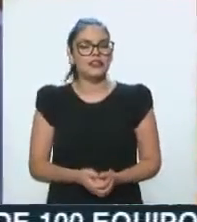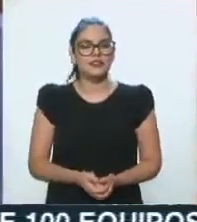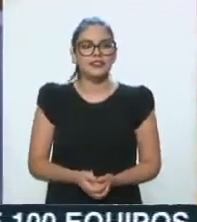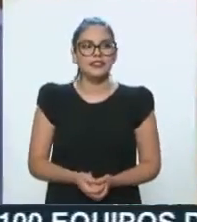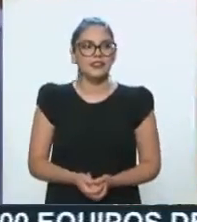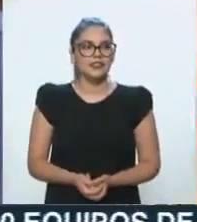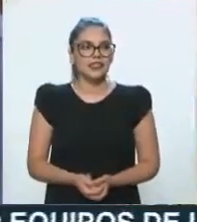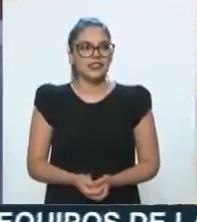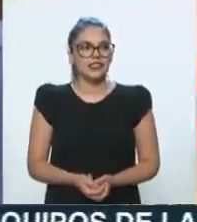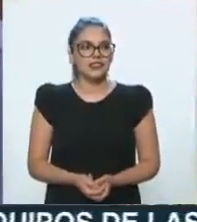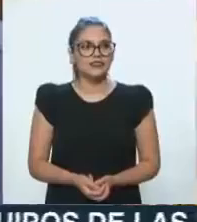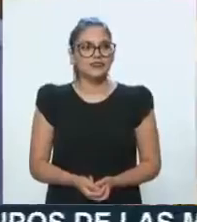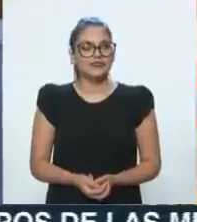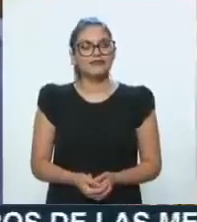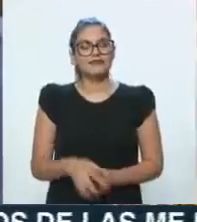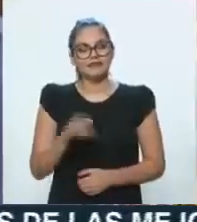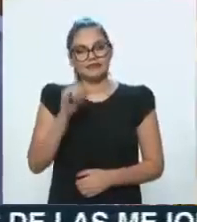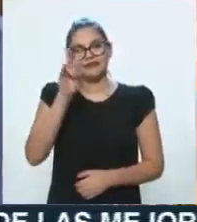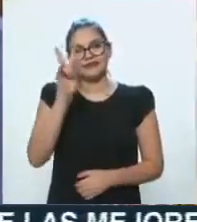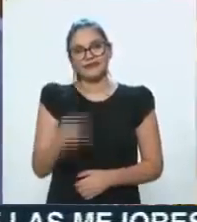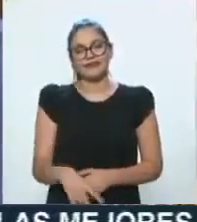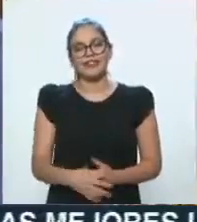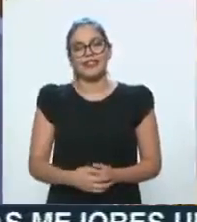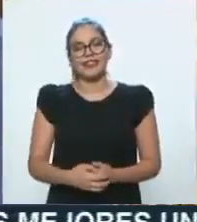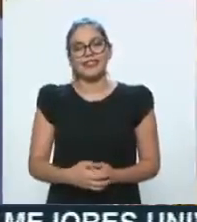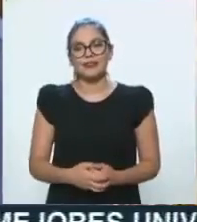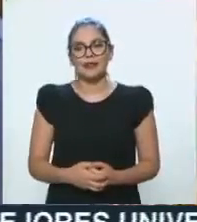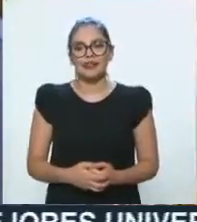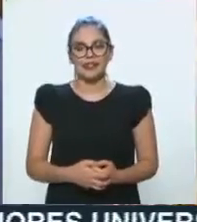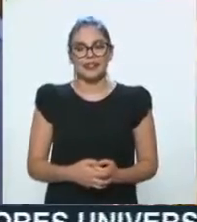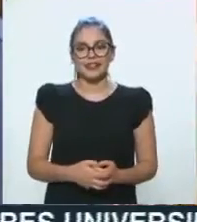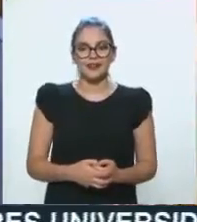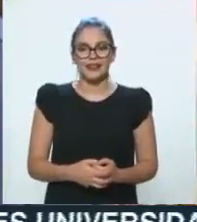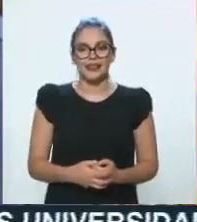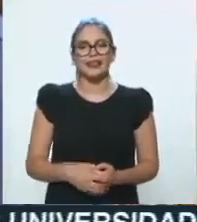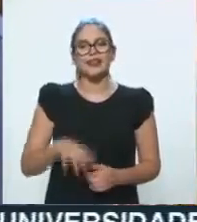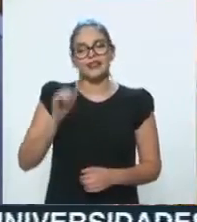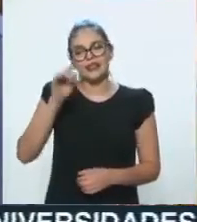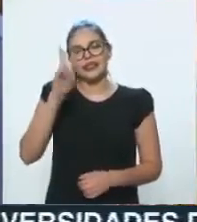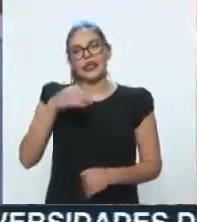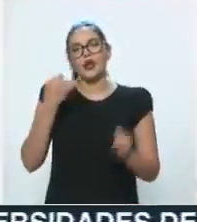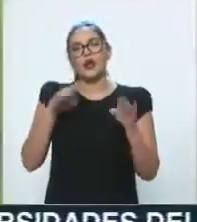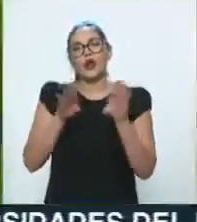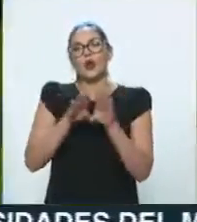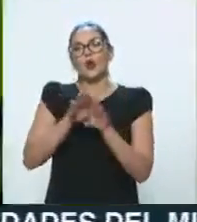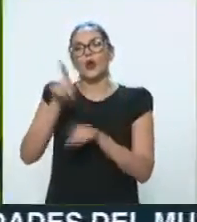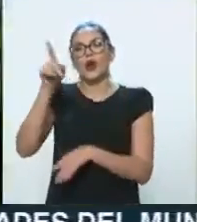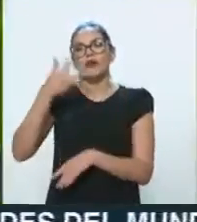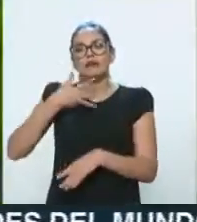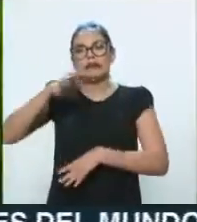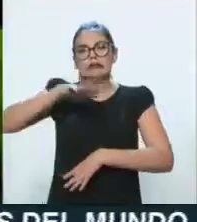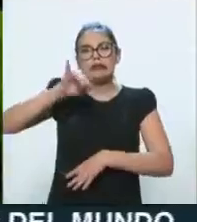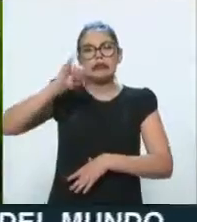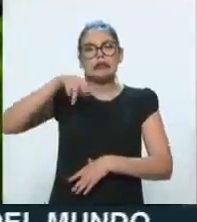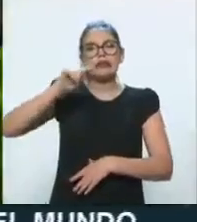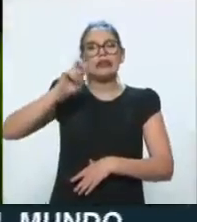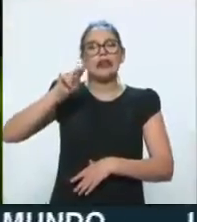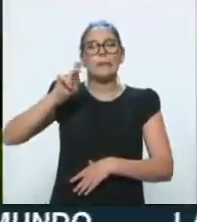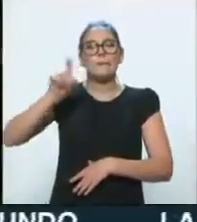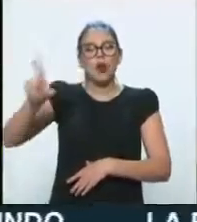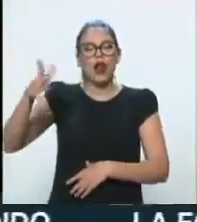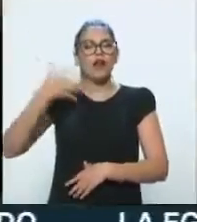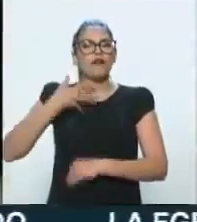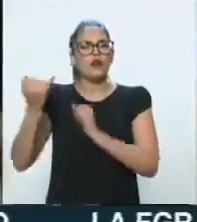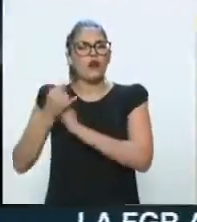ese es curioso digamos que ansía que también está buscado por la interpol ahí ya estaba en españa es